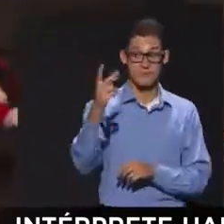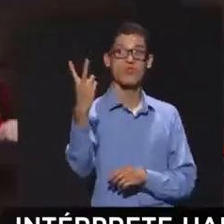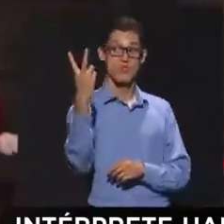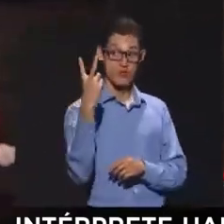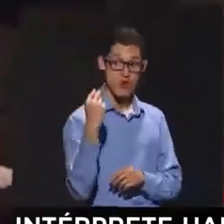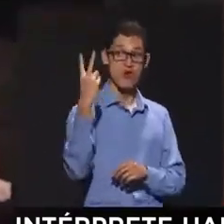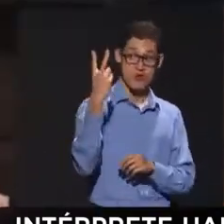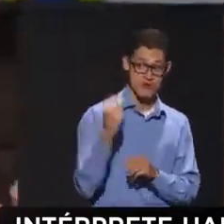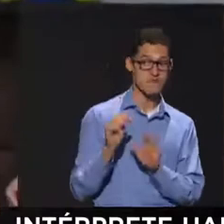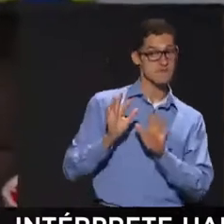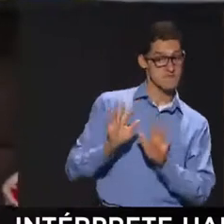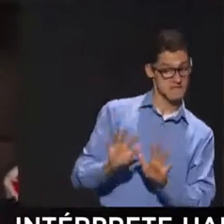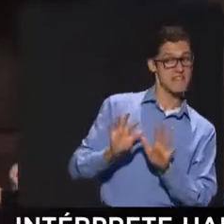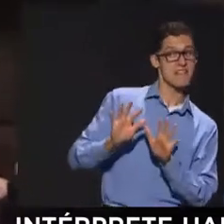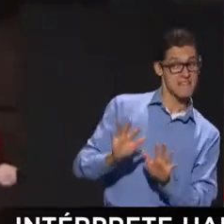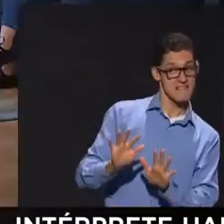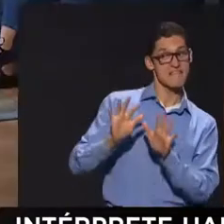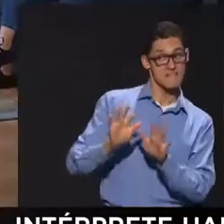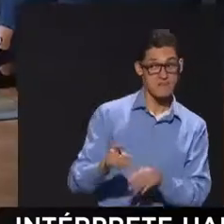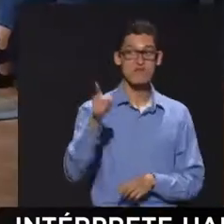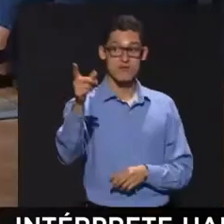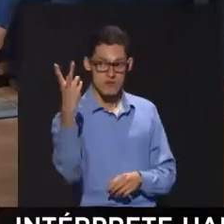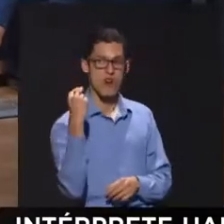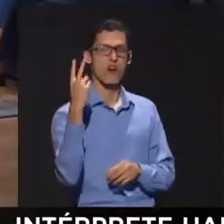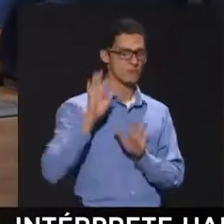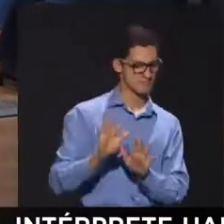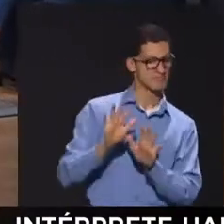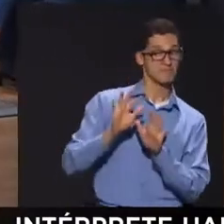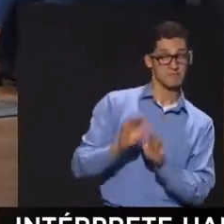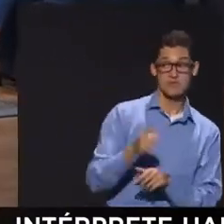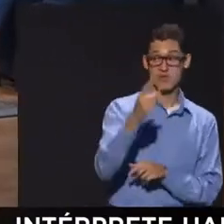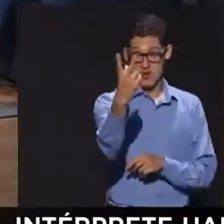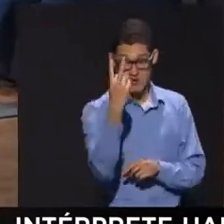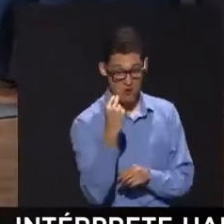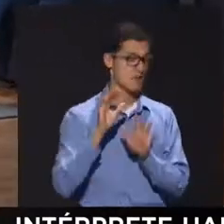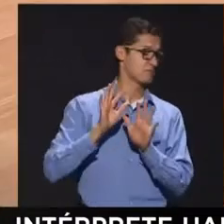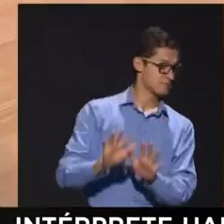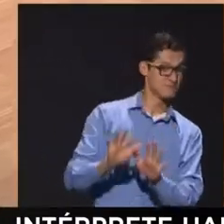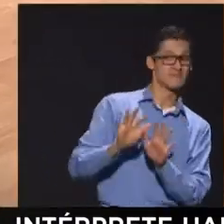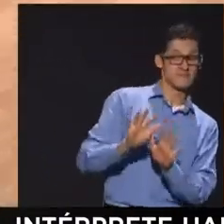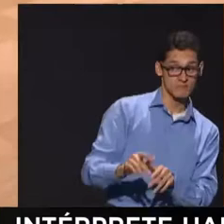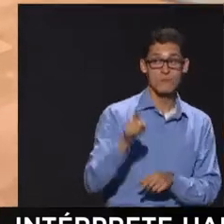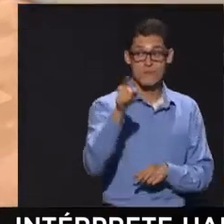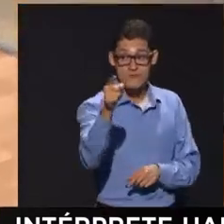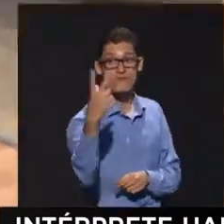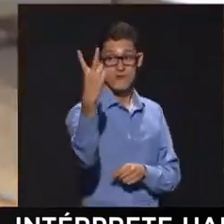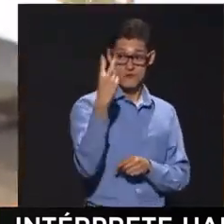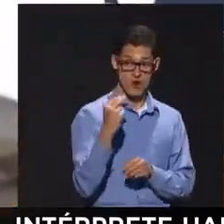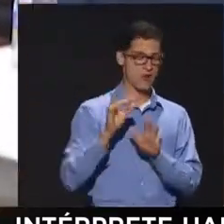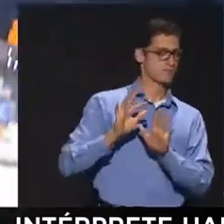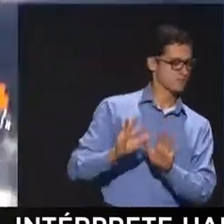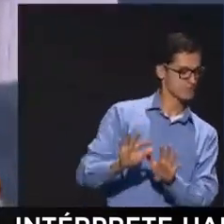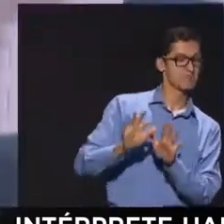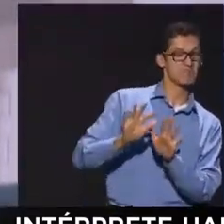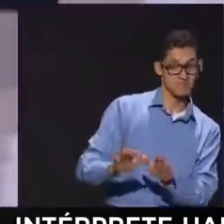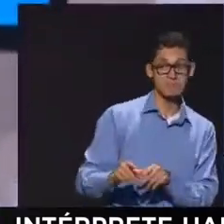caer. Y si dice que no, ¿cómo? Va a caer. Y si dice que no, va a caer. Y si dice que no, va a caer. Y si dice que